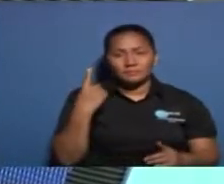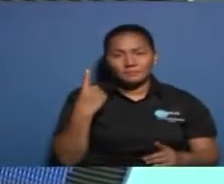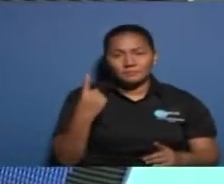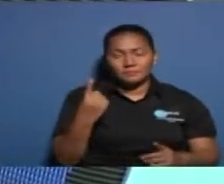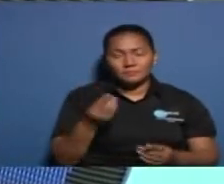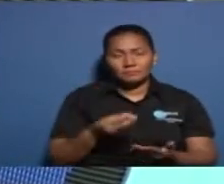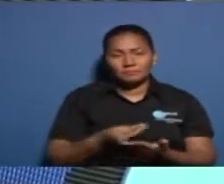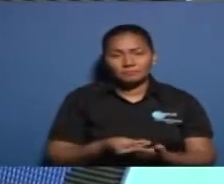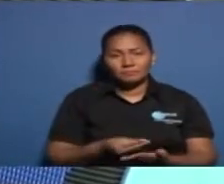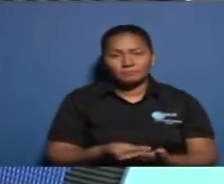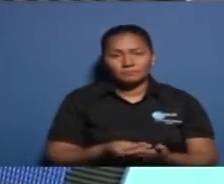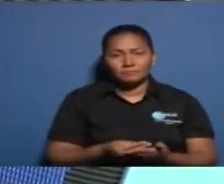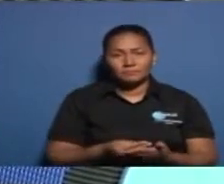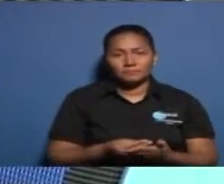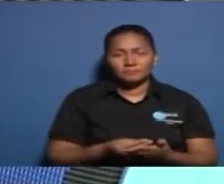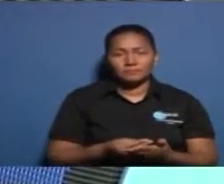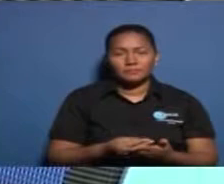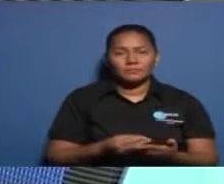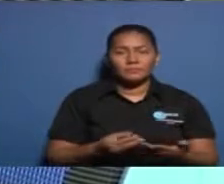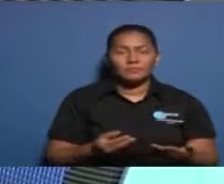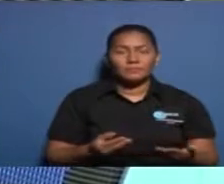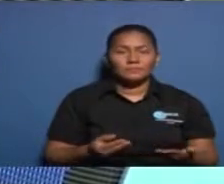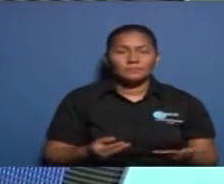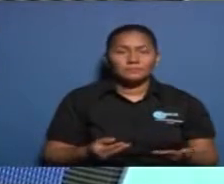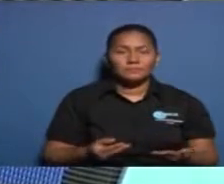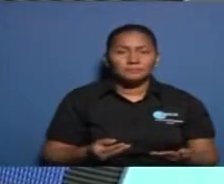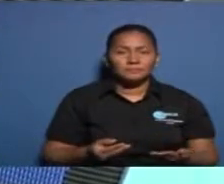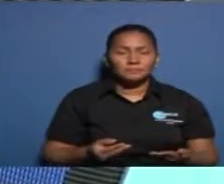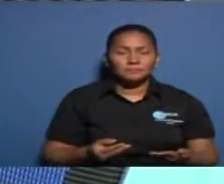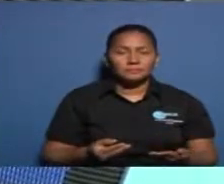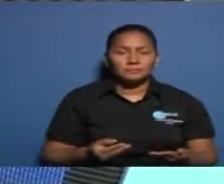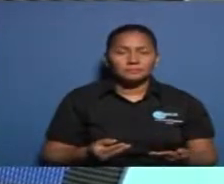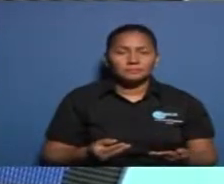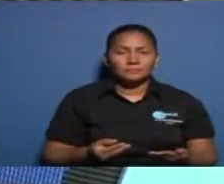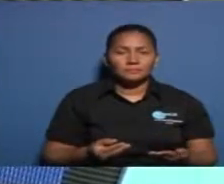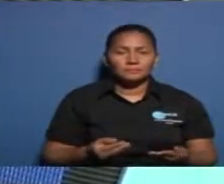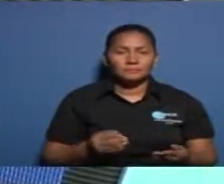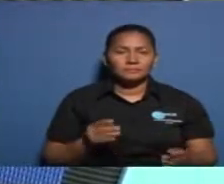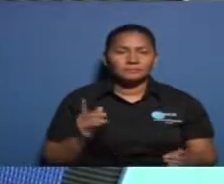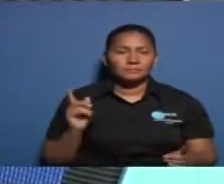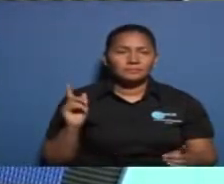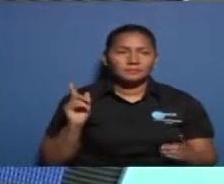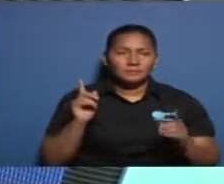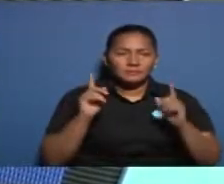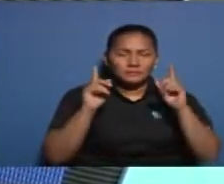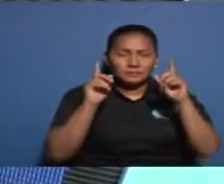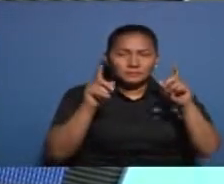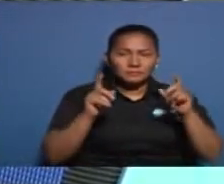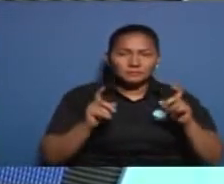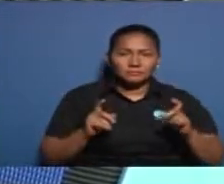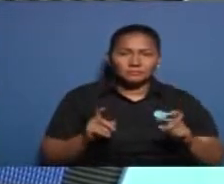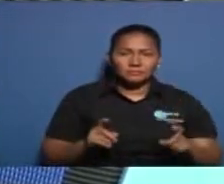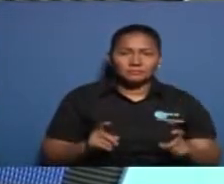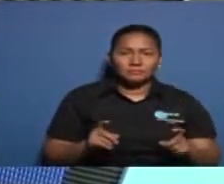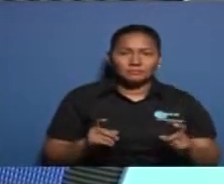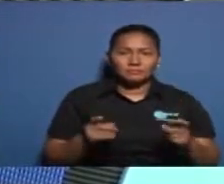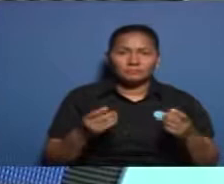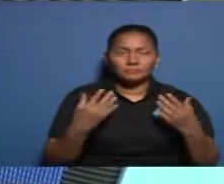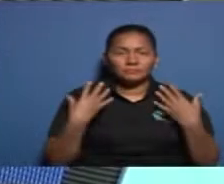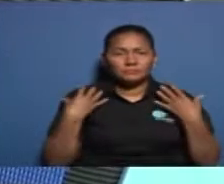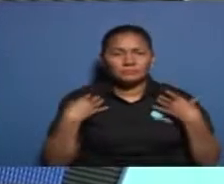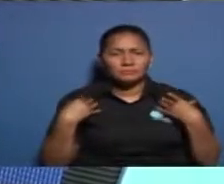generales vamos a invertir un dólar que se destina a educación alimentación y salud de nuestros hijos